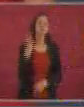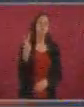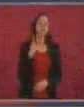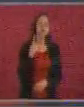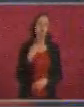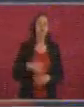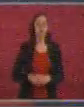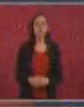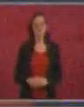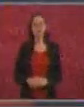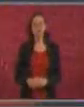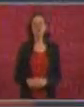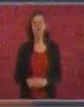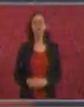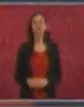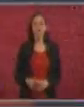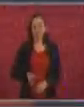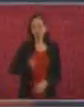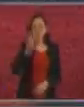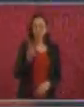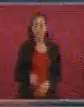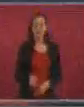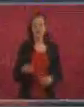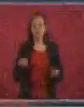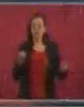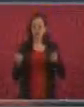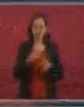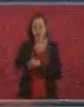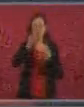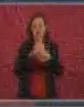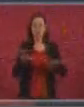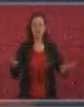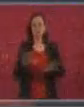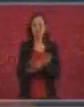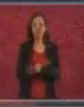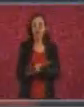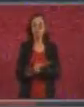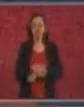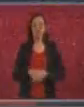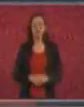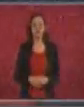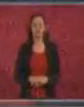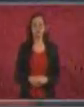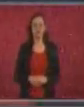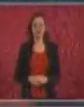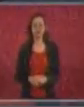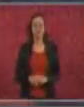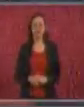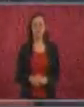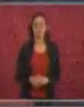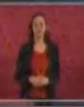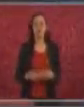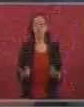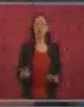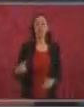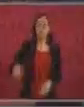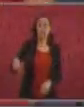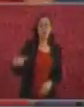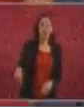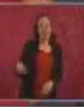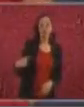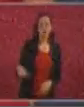¿de dónde va a partir? Él va a solicitar esa revocación de mandato, y si no la solicita, sus enemigos,